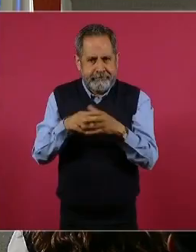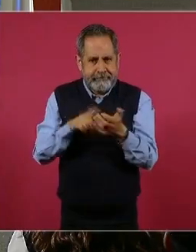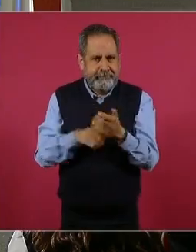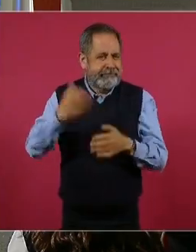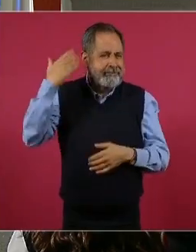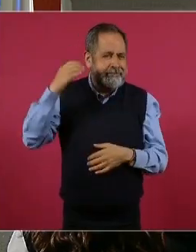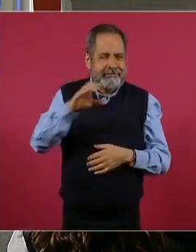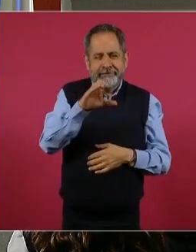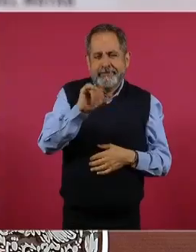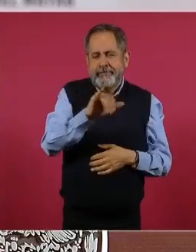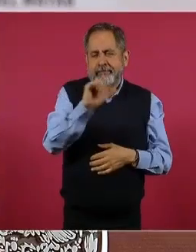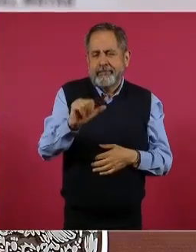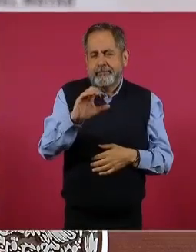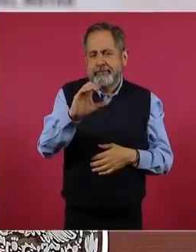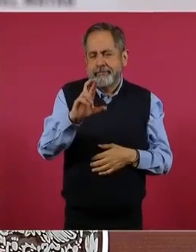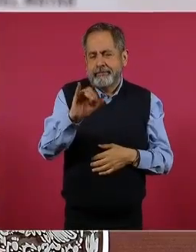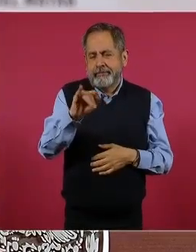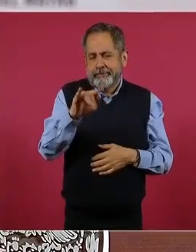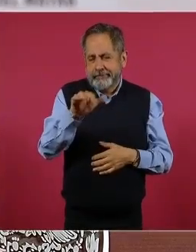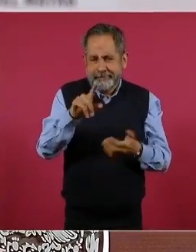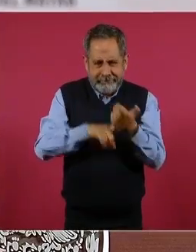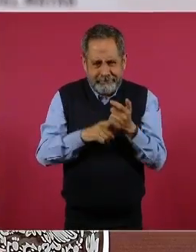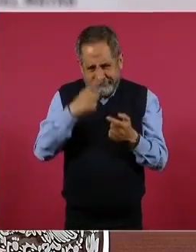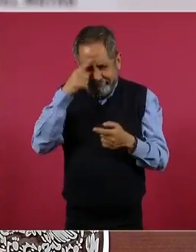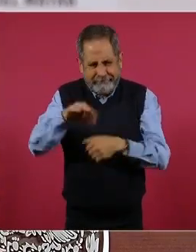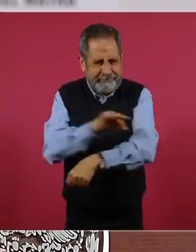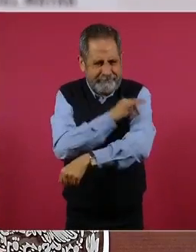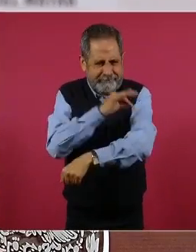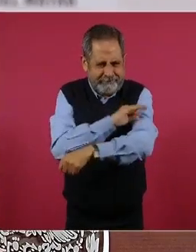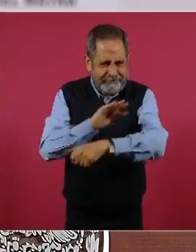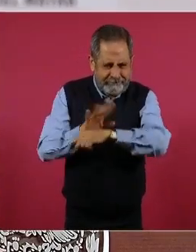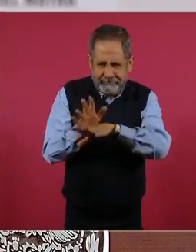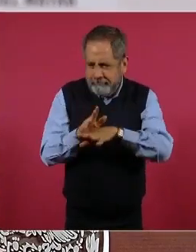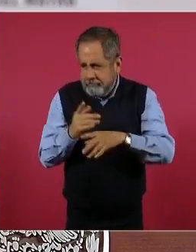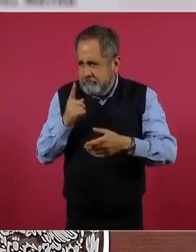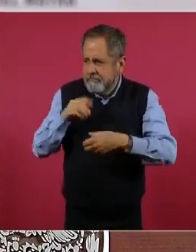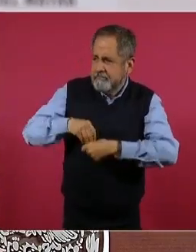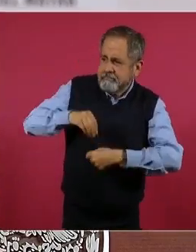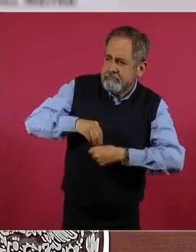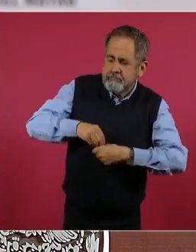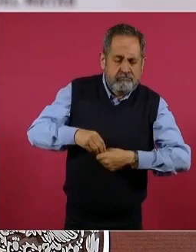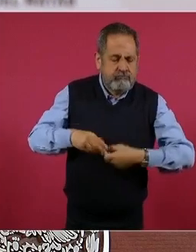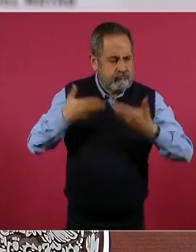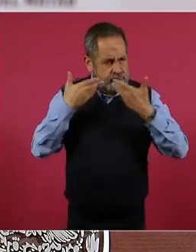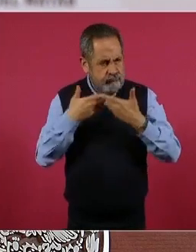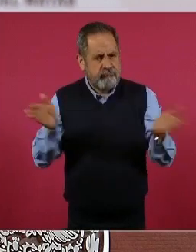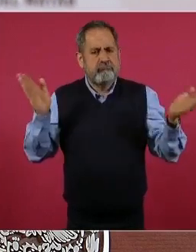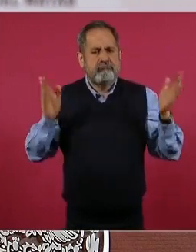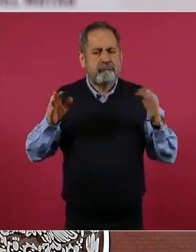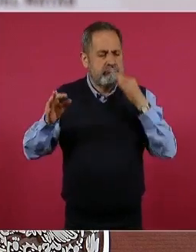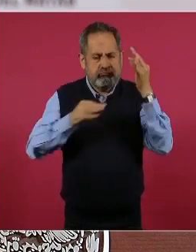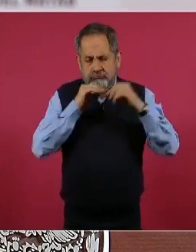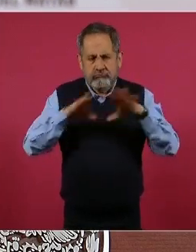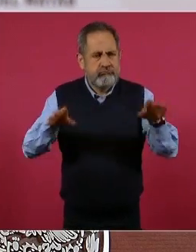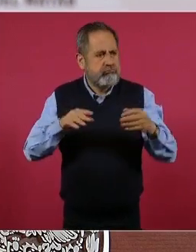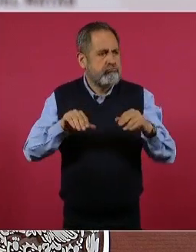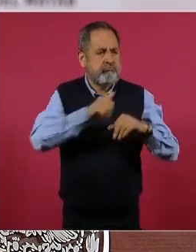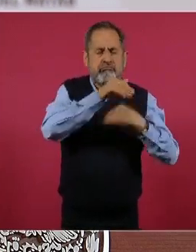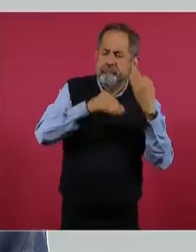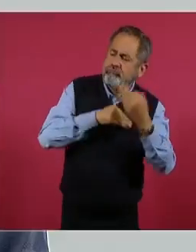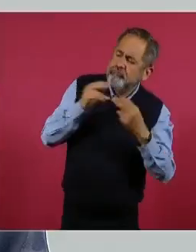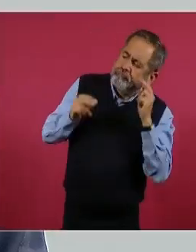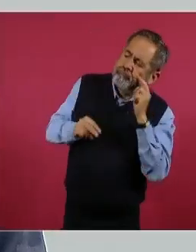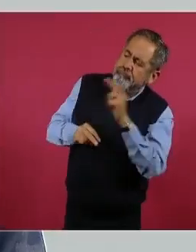de Cristal, durante la evaluación de vacunas contra el COVID, es considerada uno de los más altos estándares de las agencias regulatorias de otros